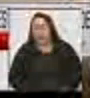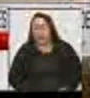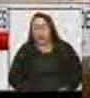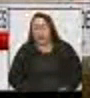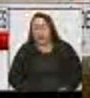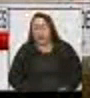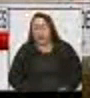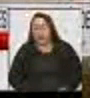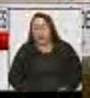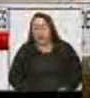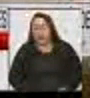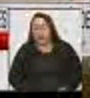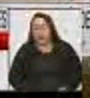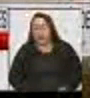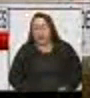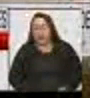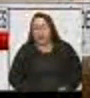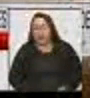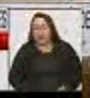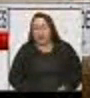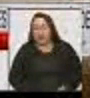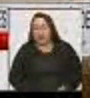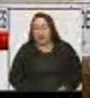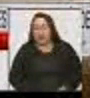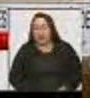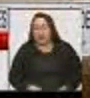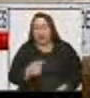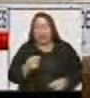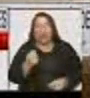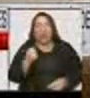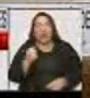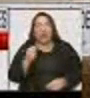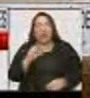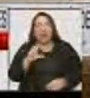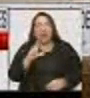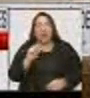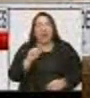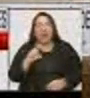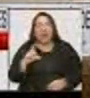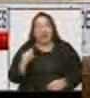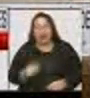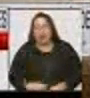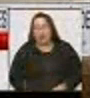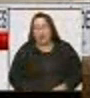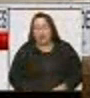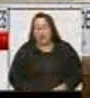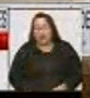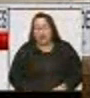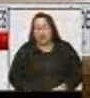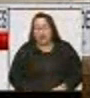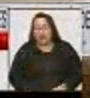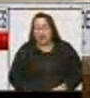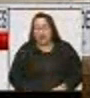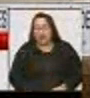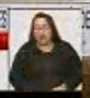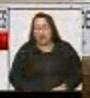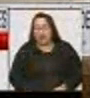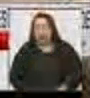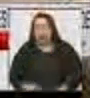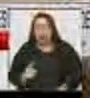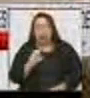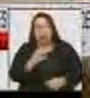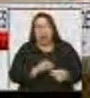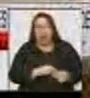proyecto? Yo creo que el proyecto debe ser para los desempleados de planilla. Planilla. Pero el que no está en